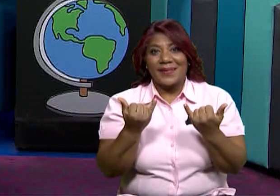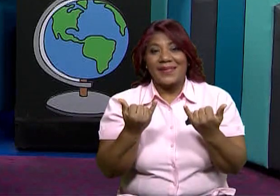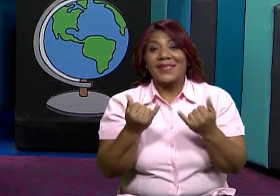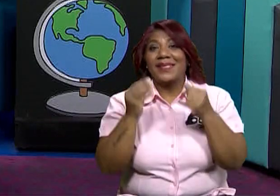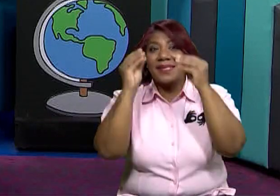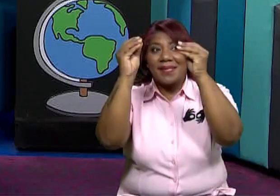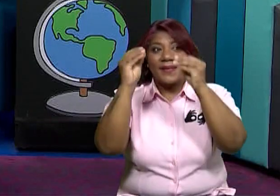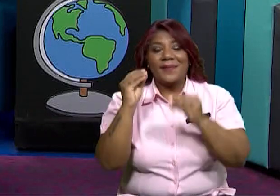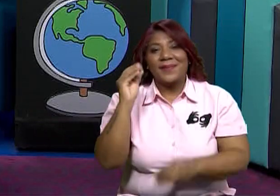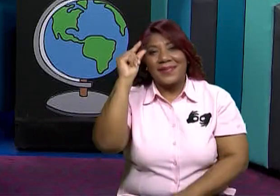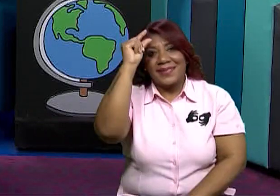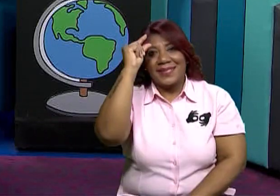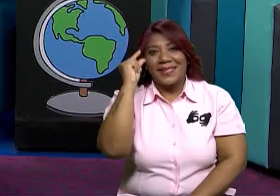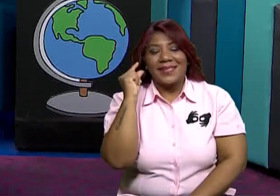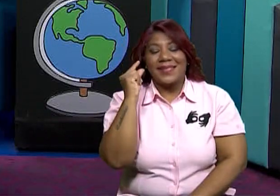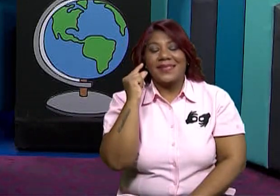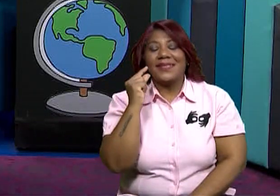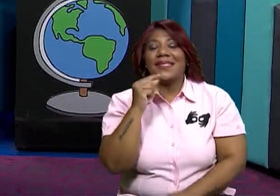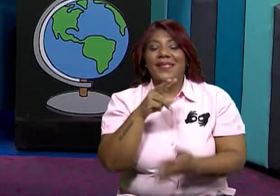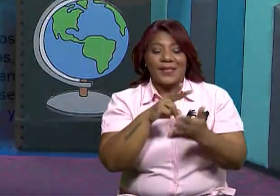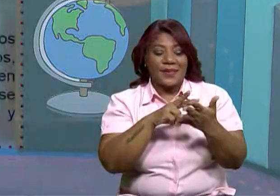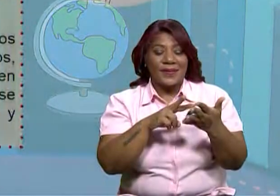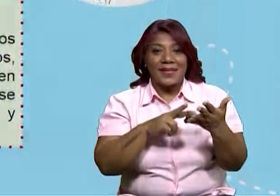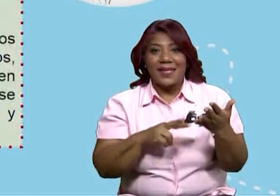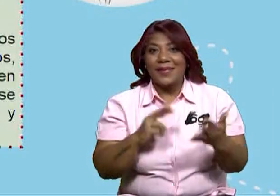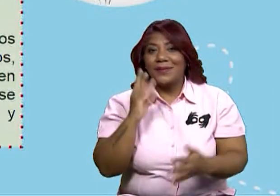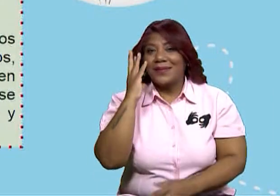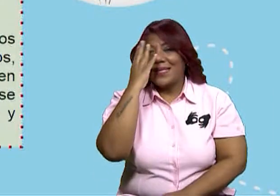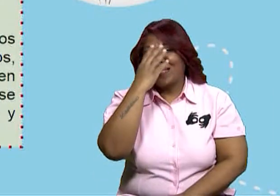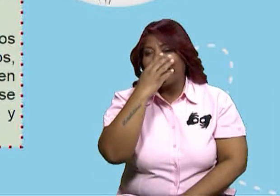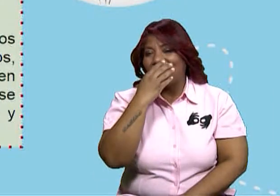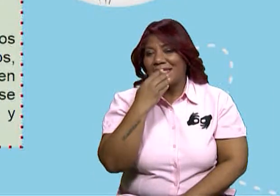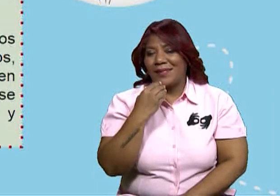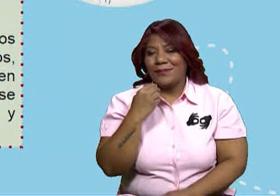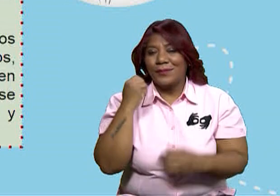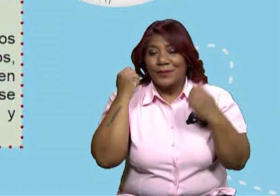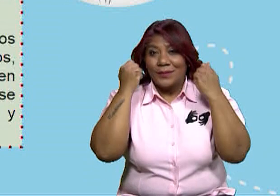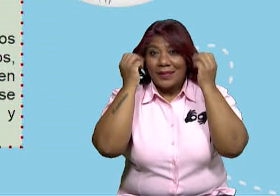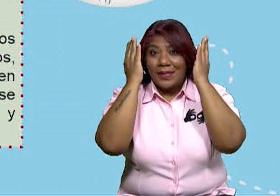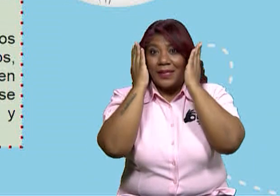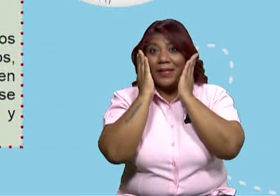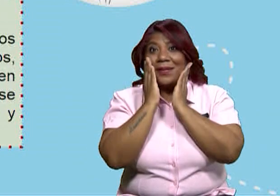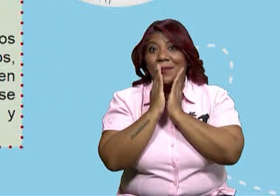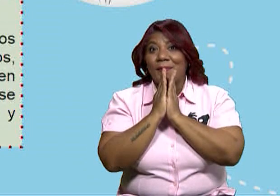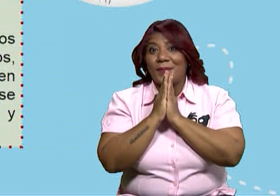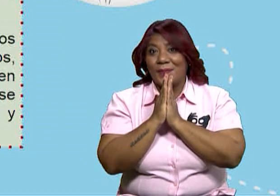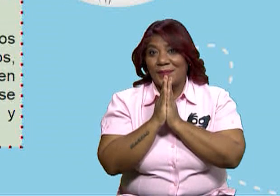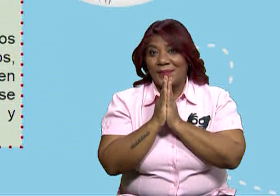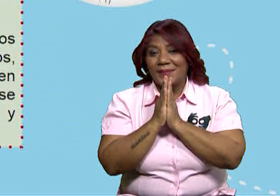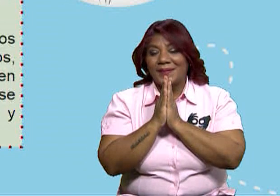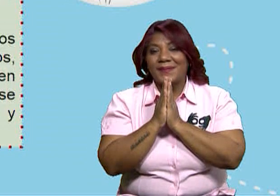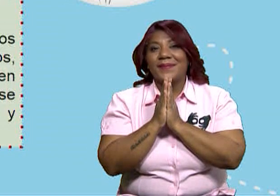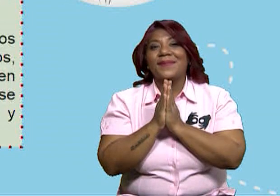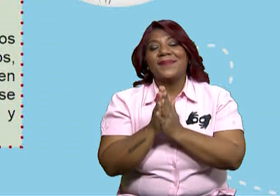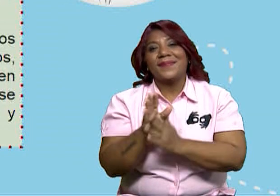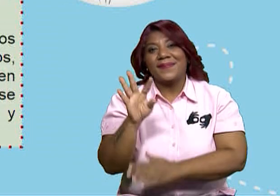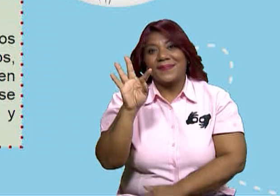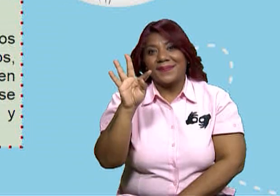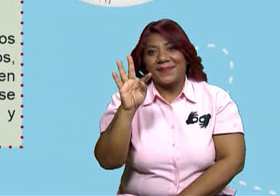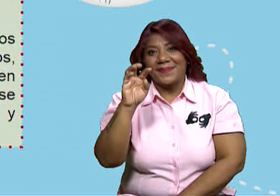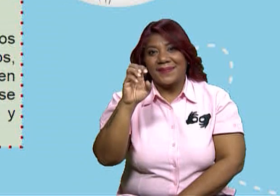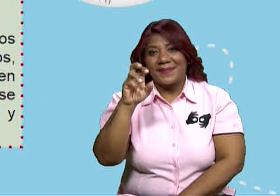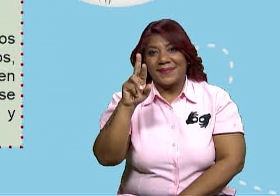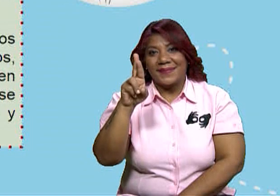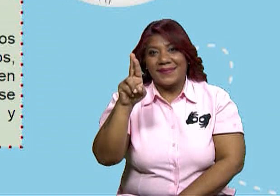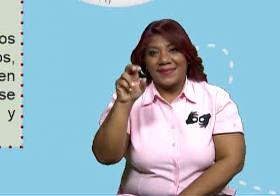lectura hermosa que yo sí se las voy a leer para ayudarlos un poco. Y es la historia de la Madre Teresa de Calcuta.